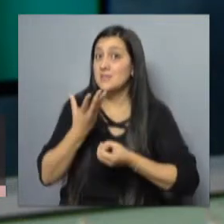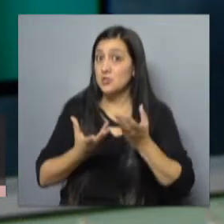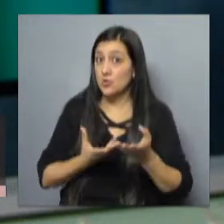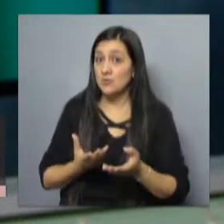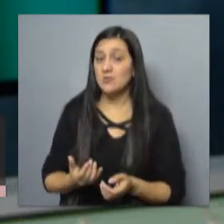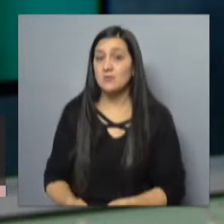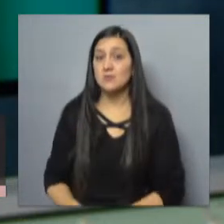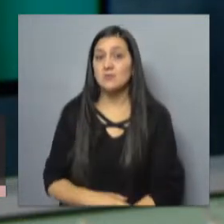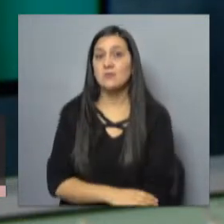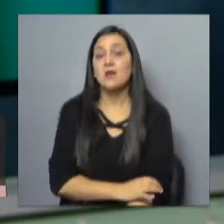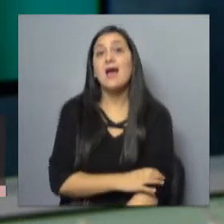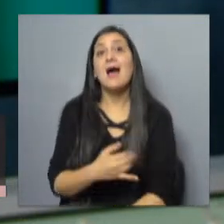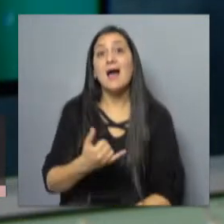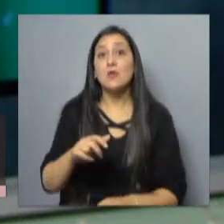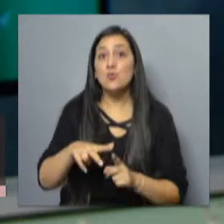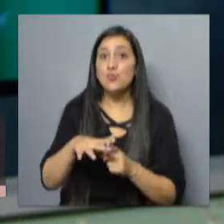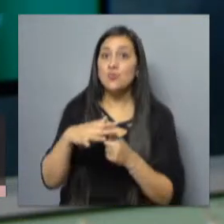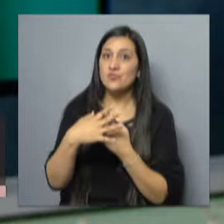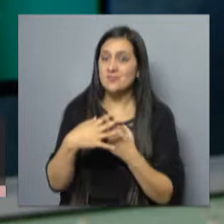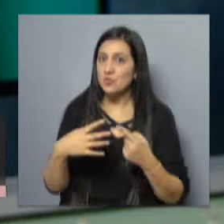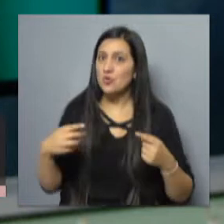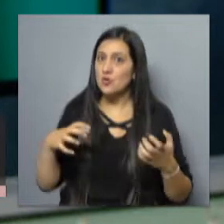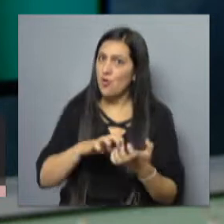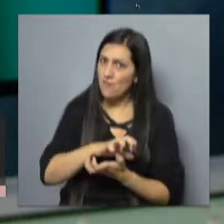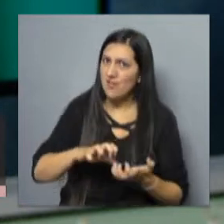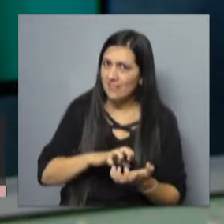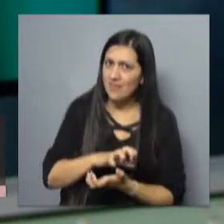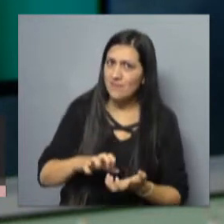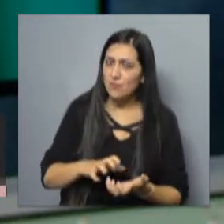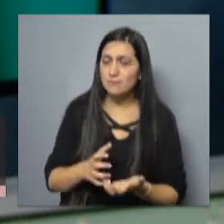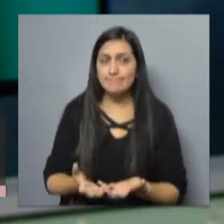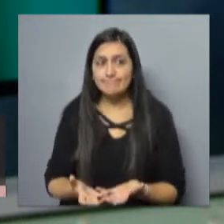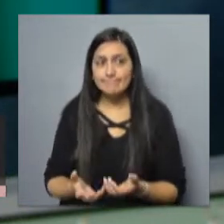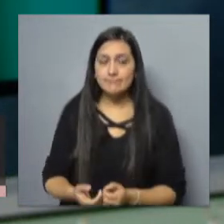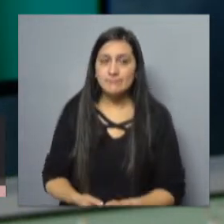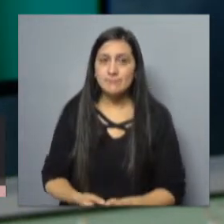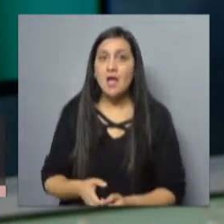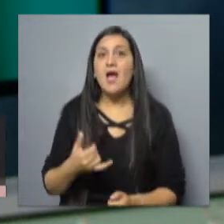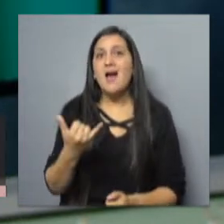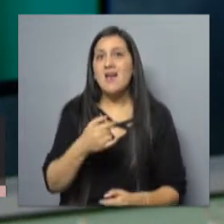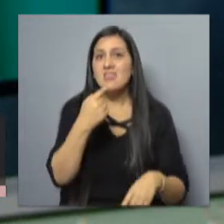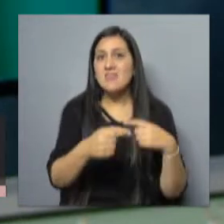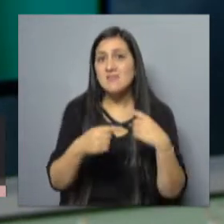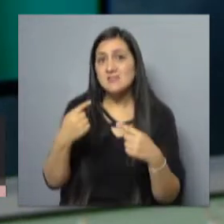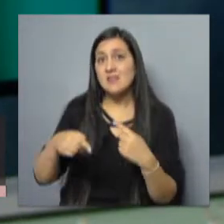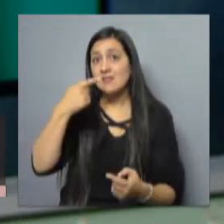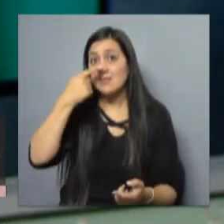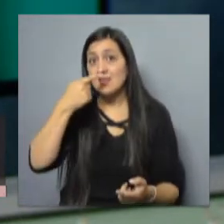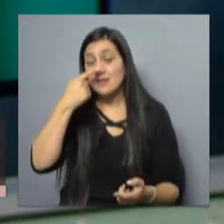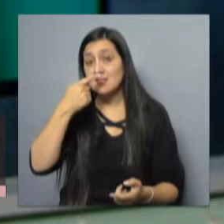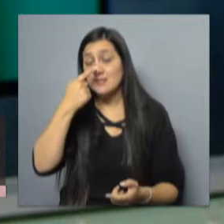en un contexto conflictivo se da en un contexto de diversidad de intereses